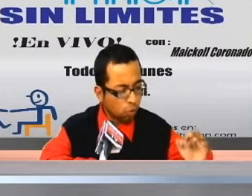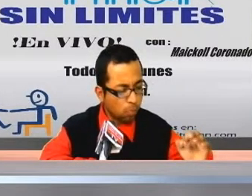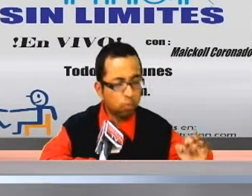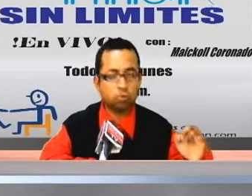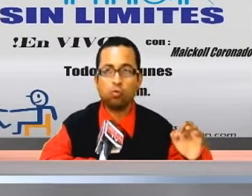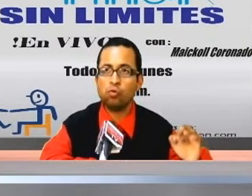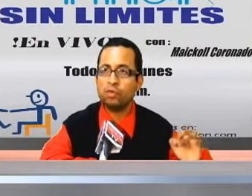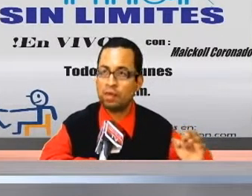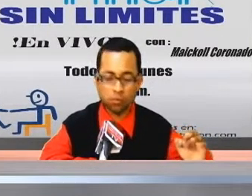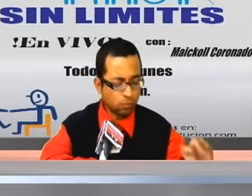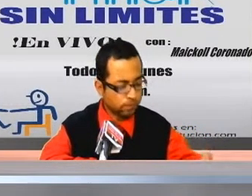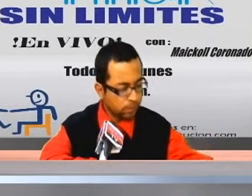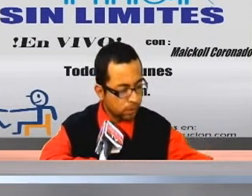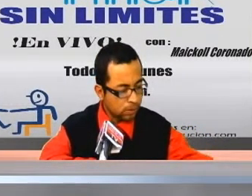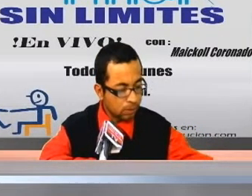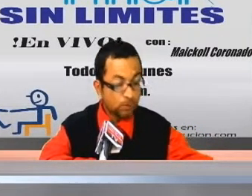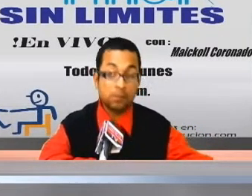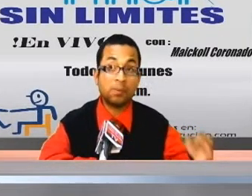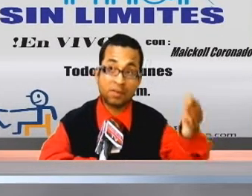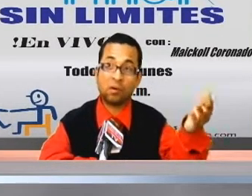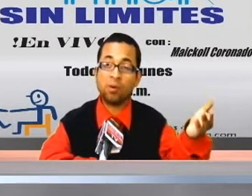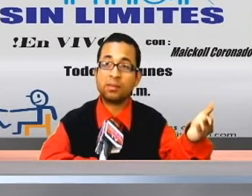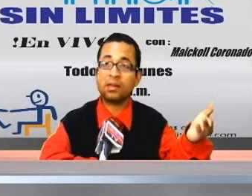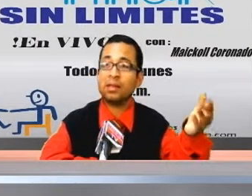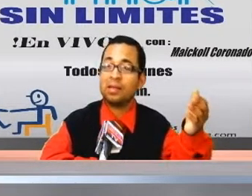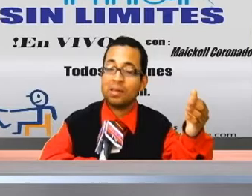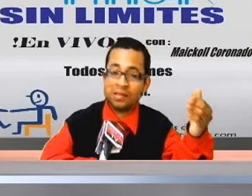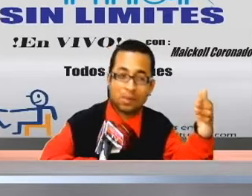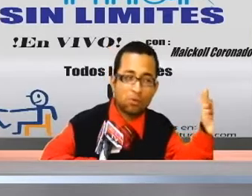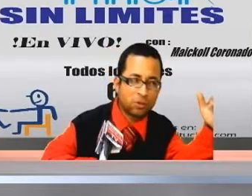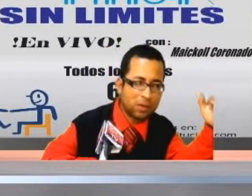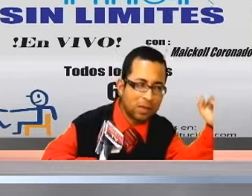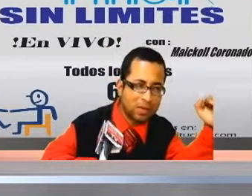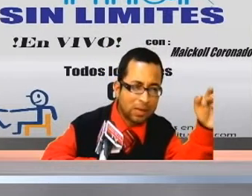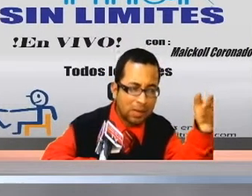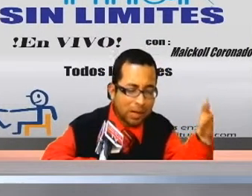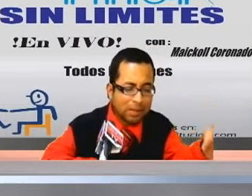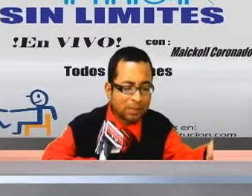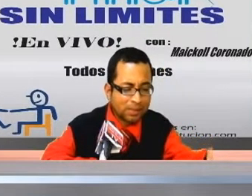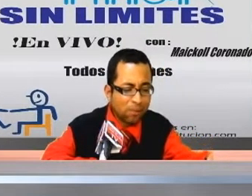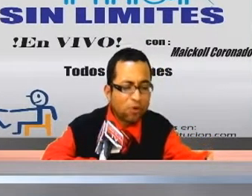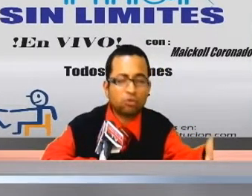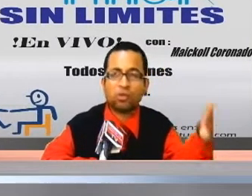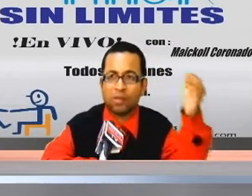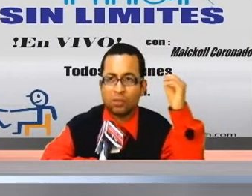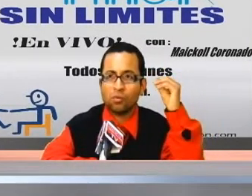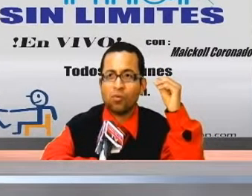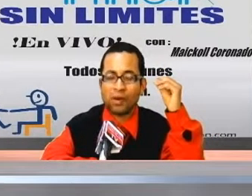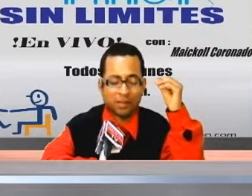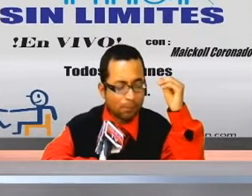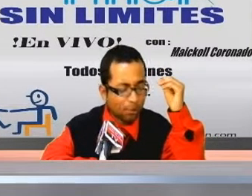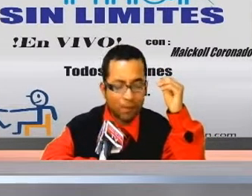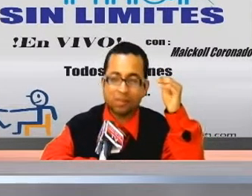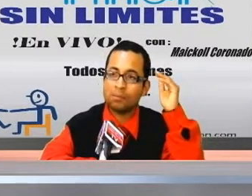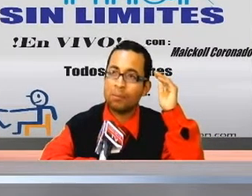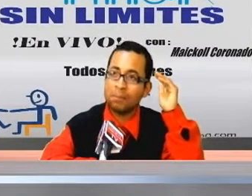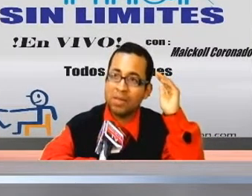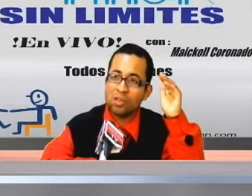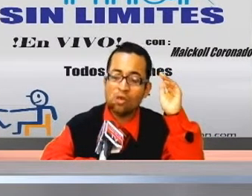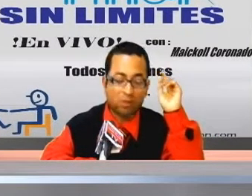su reconocimiento como ciudadano, pese a cuenta, ya estamos retrocediendo en el tiempo,